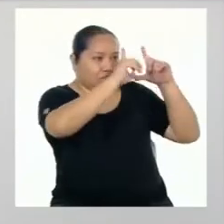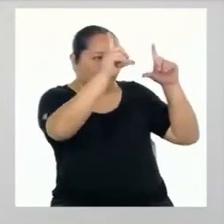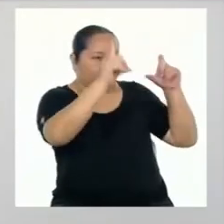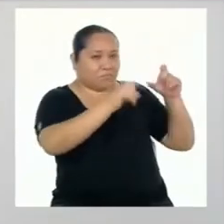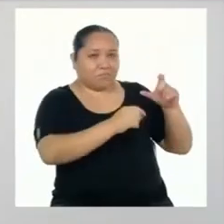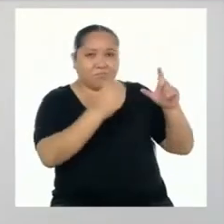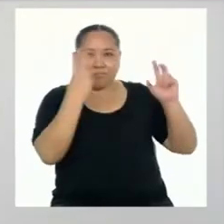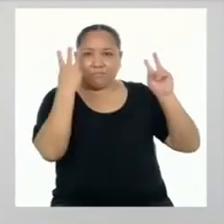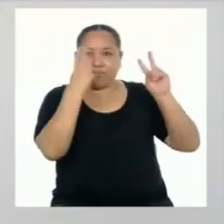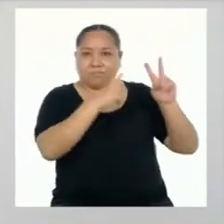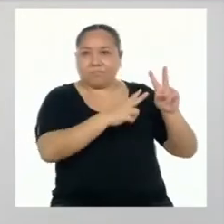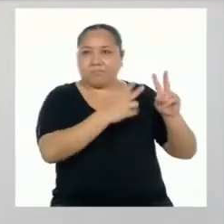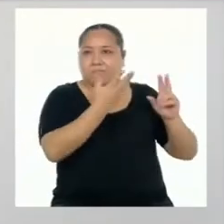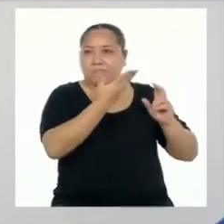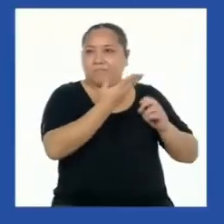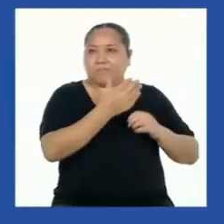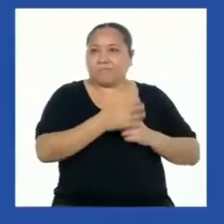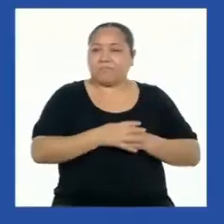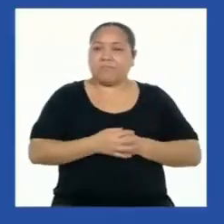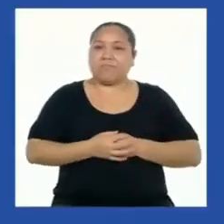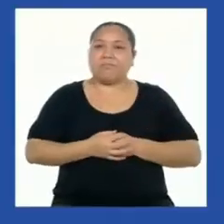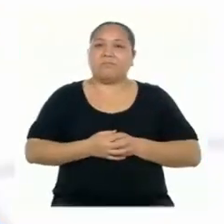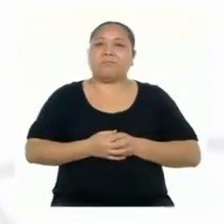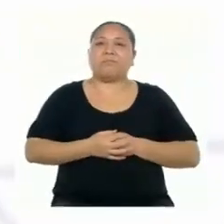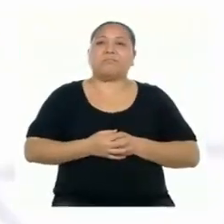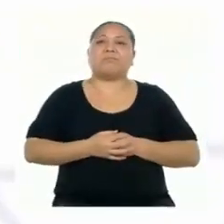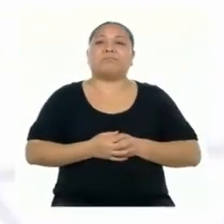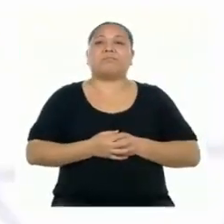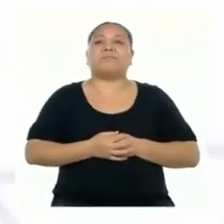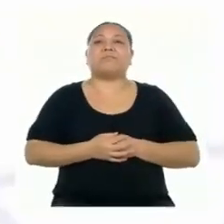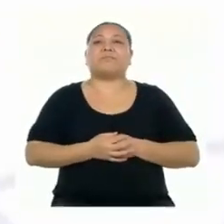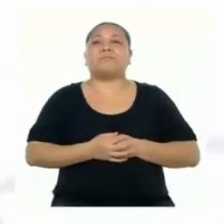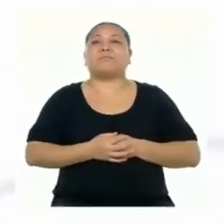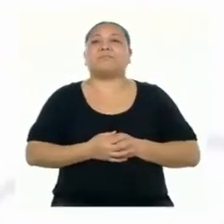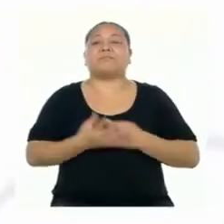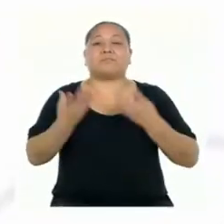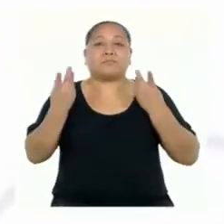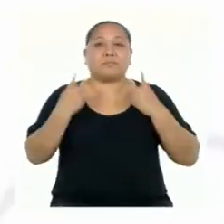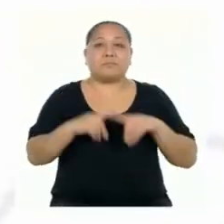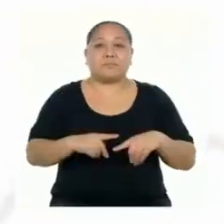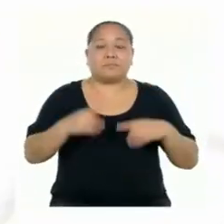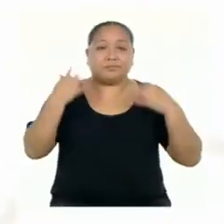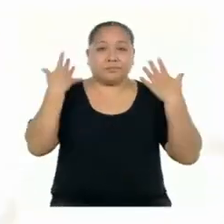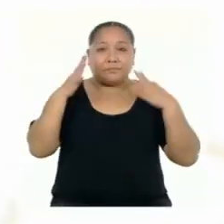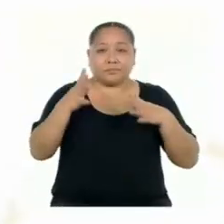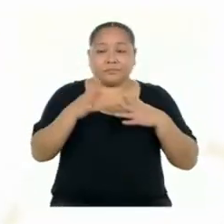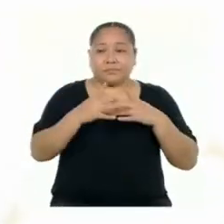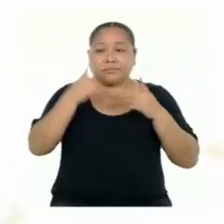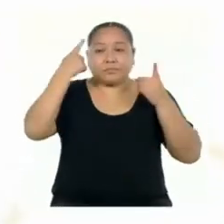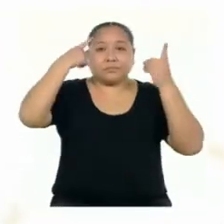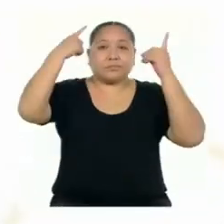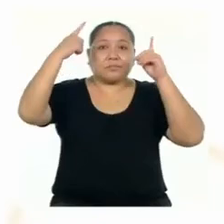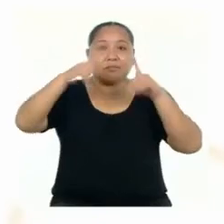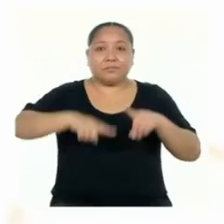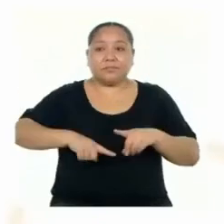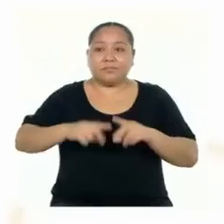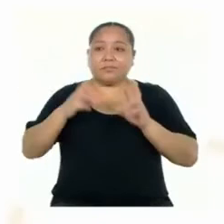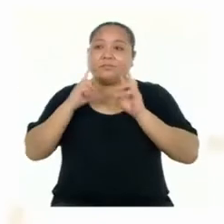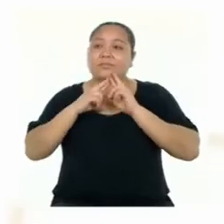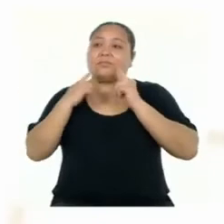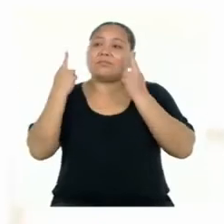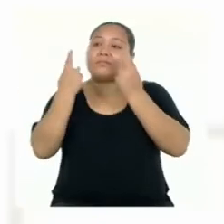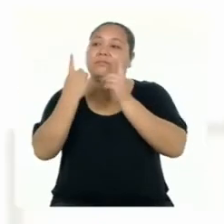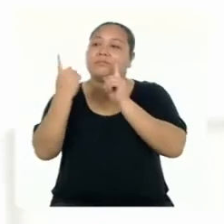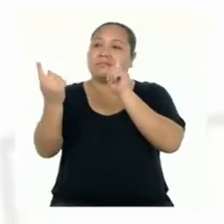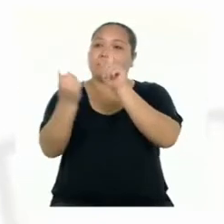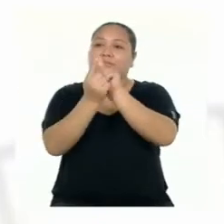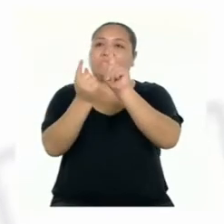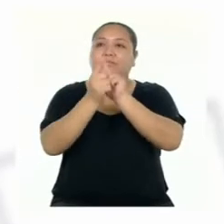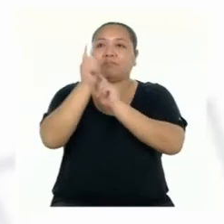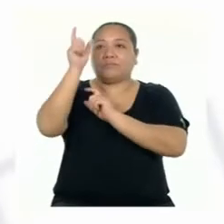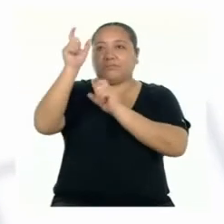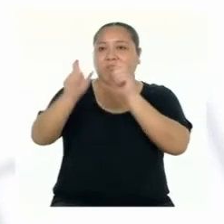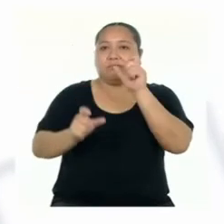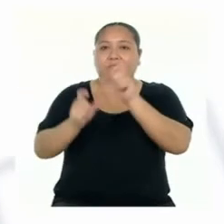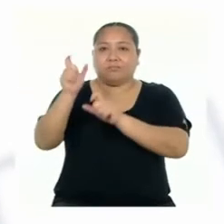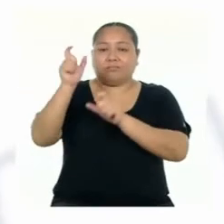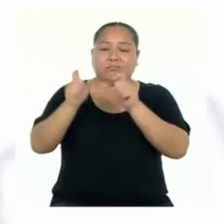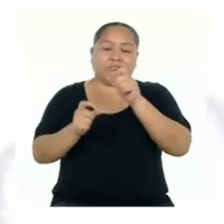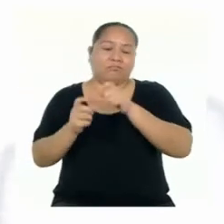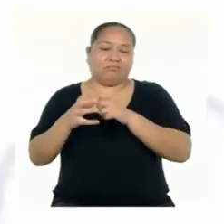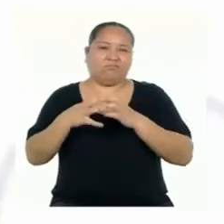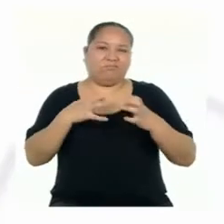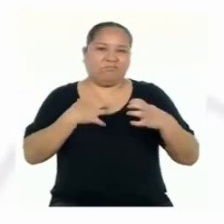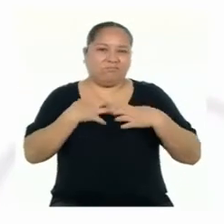en pantalla ahora mismo? Cuando hayas decidido reunirte con las personas con las que tienes un conflicto, ¿sobre qué